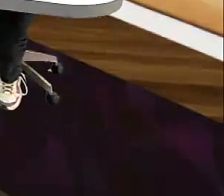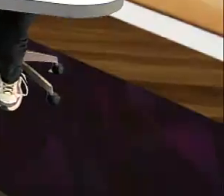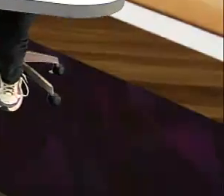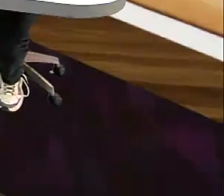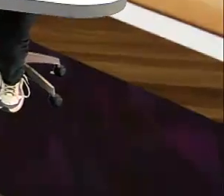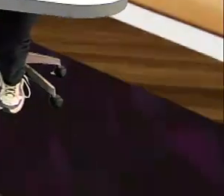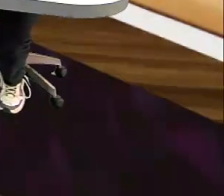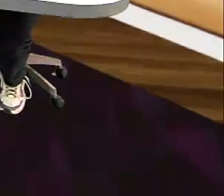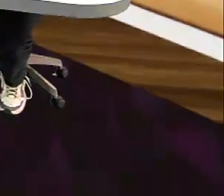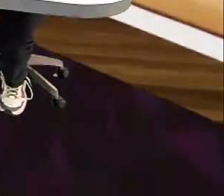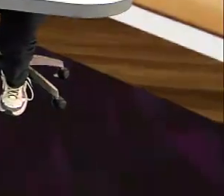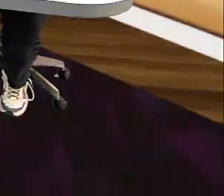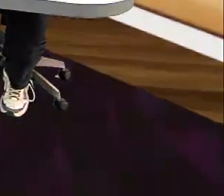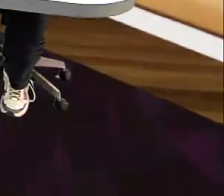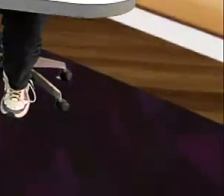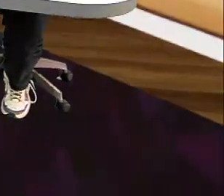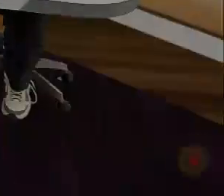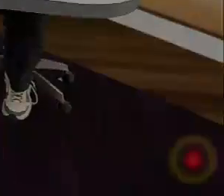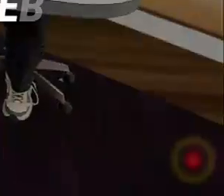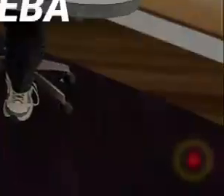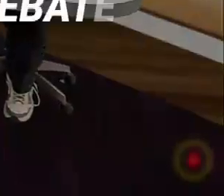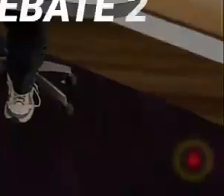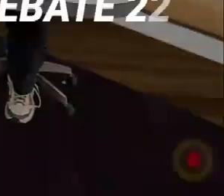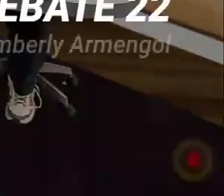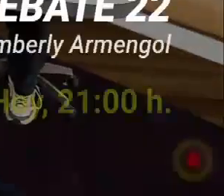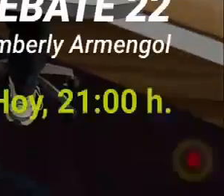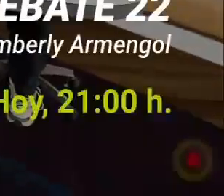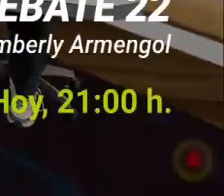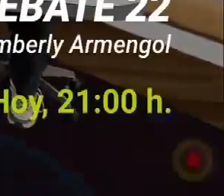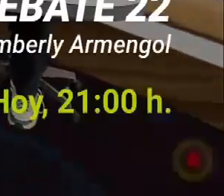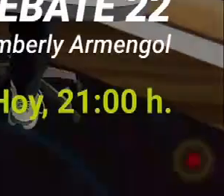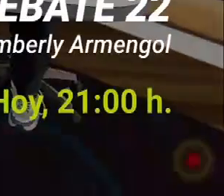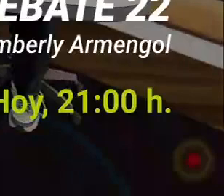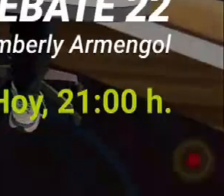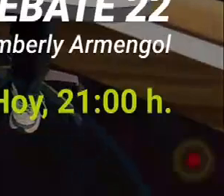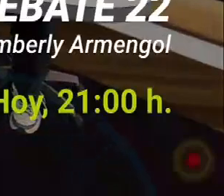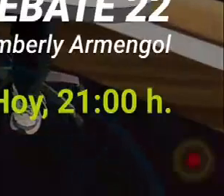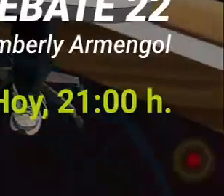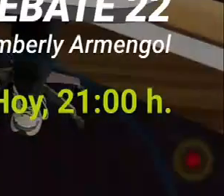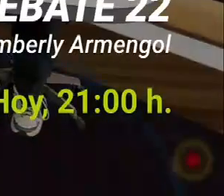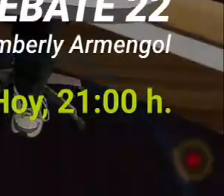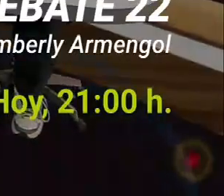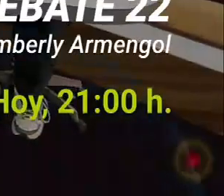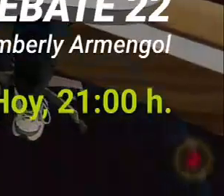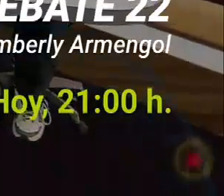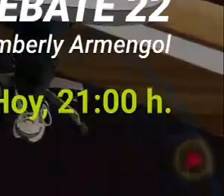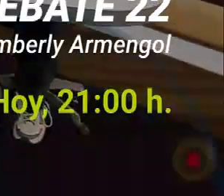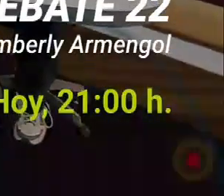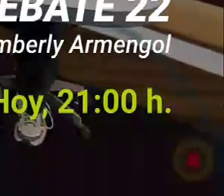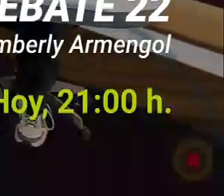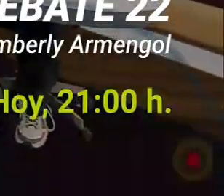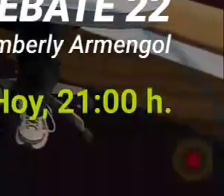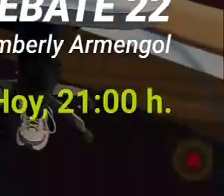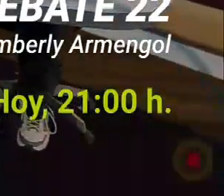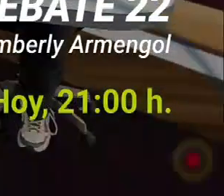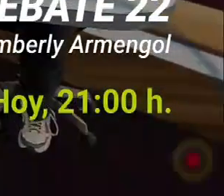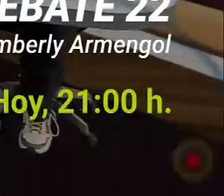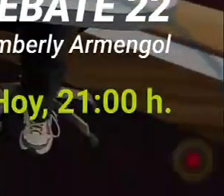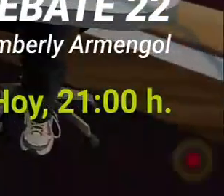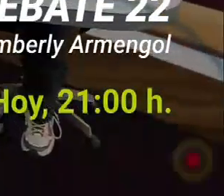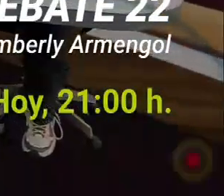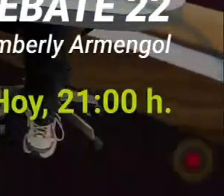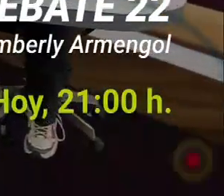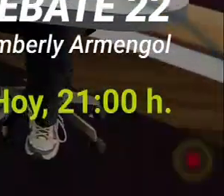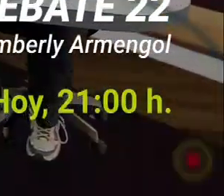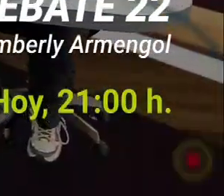en Debate 22. Vamos a hablar de teatro penitenciario. Póngale en el 22 a las 9. Hoy, 21